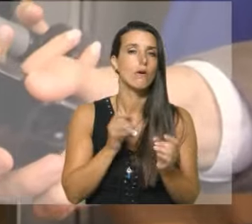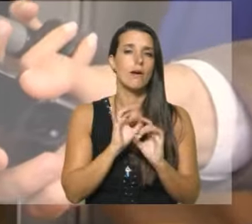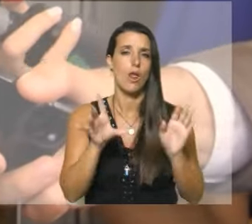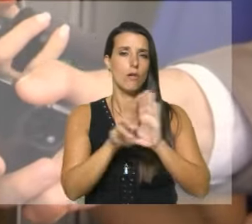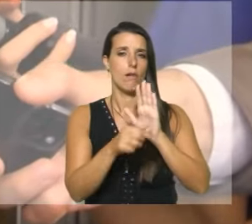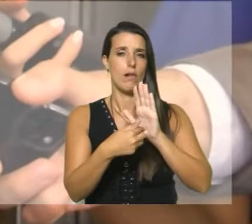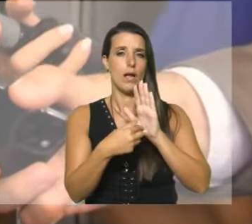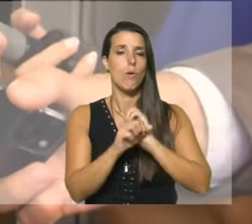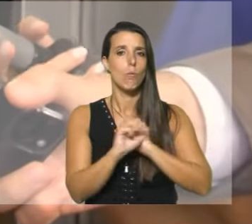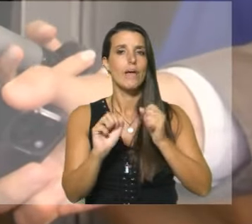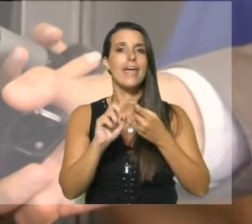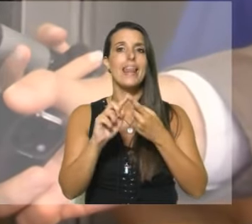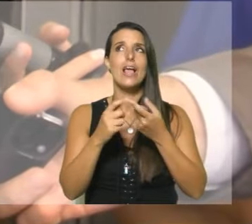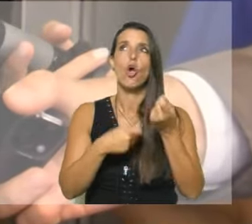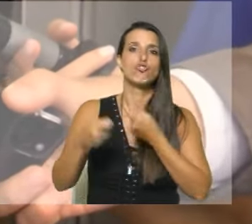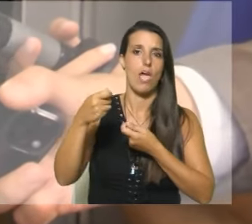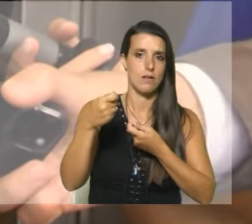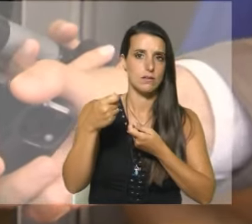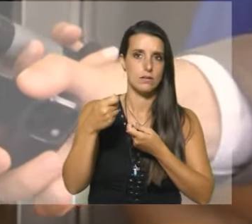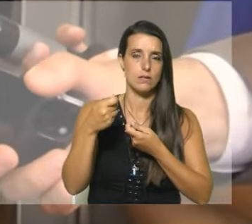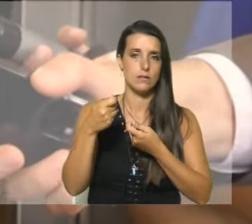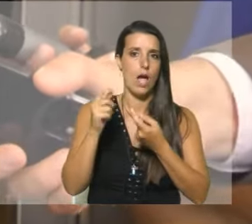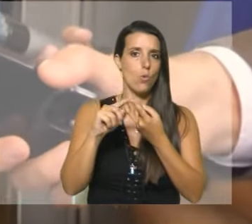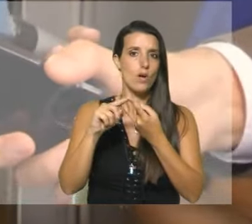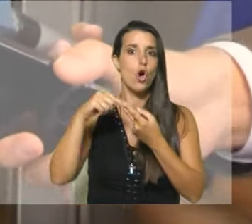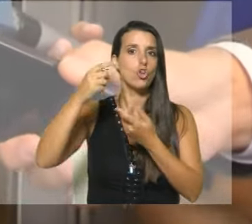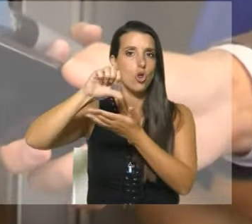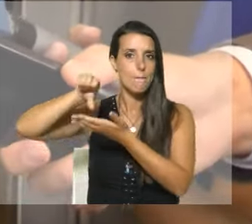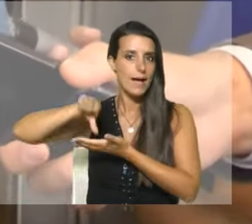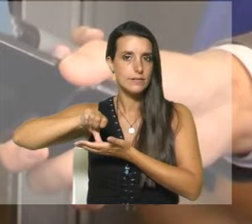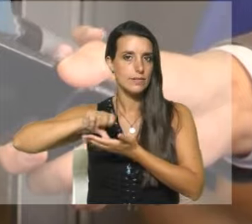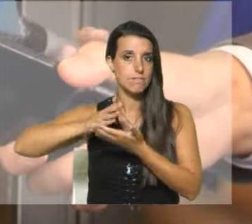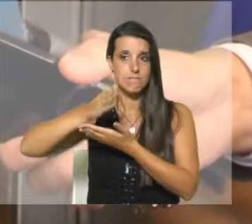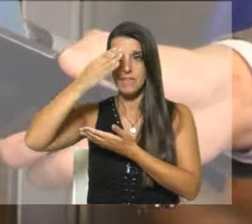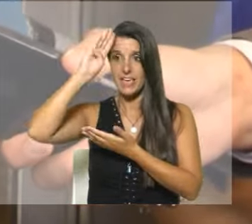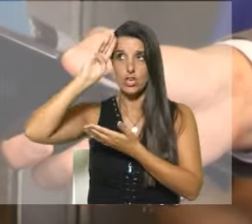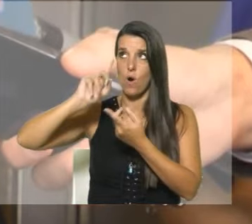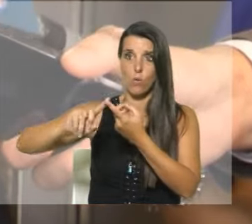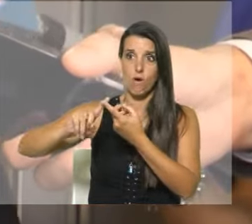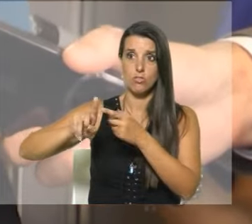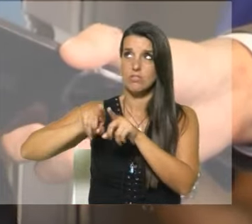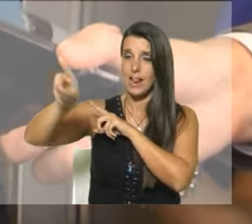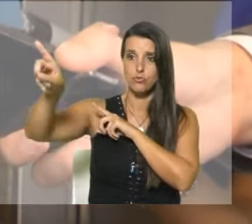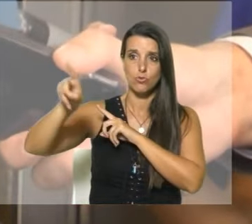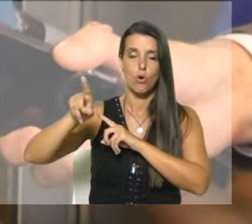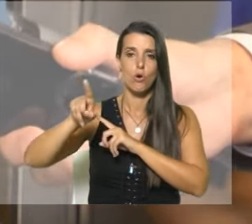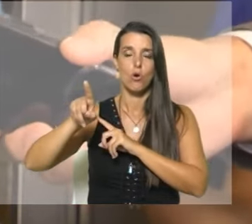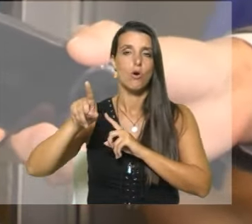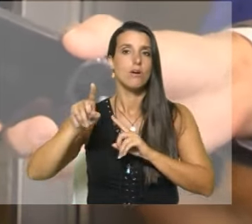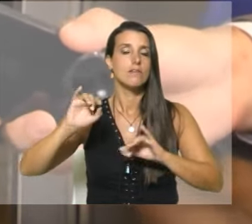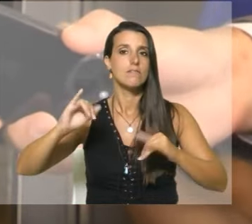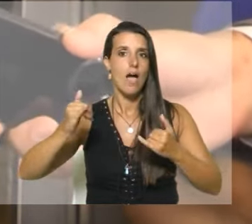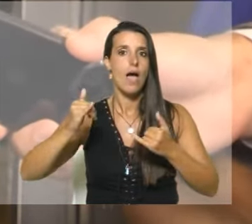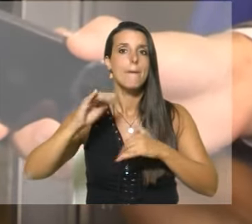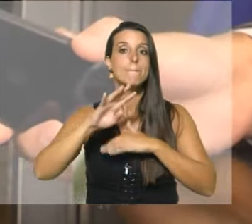que puede negociar acuerdos con otros países, y así lo ha hecho con México, por ejemplo, en su momento. Ya dentro